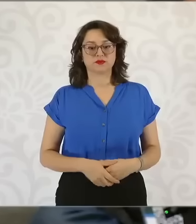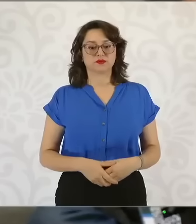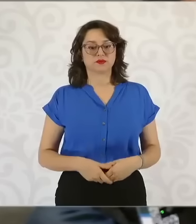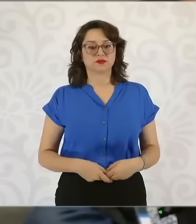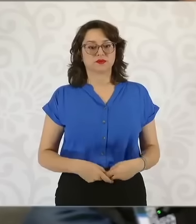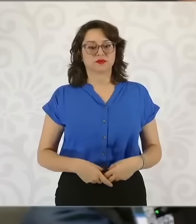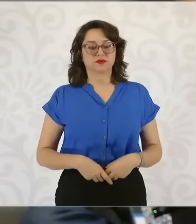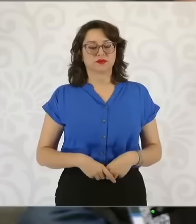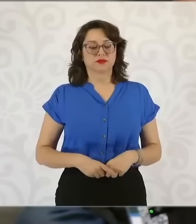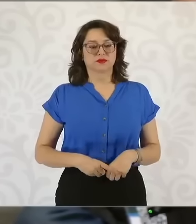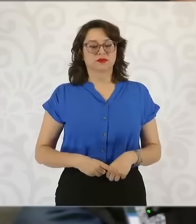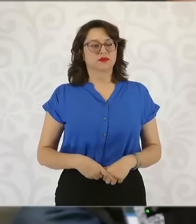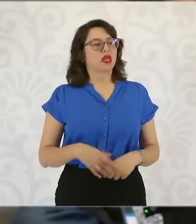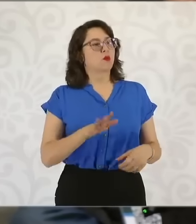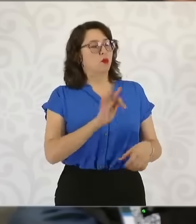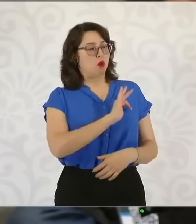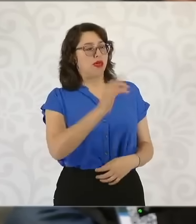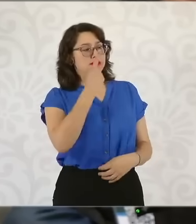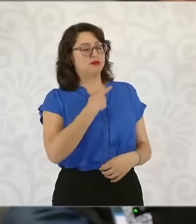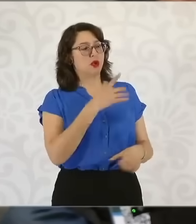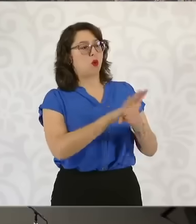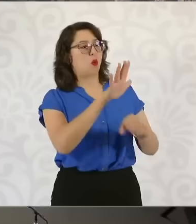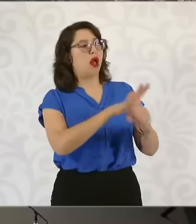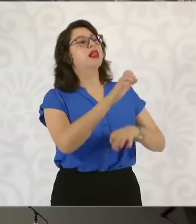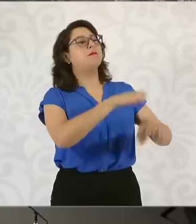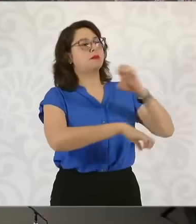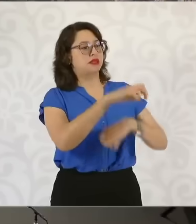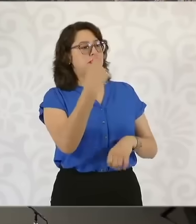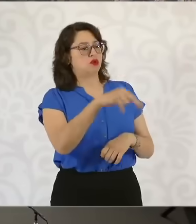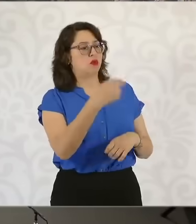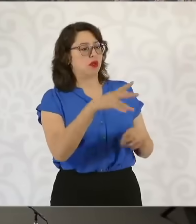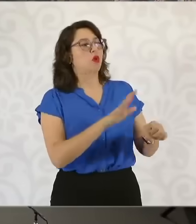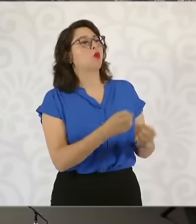esta próxima sentencia y las cantidades que se están buscando? Las empresas